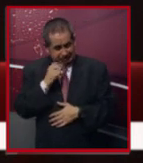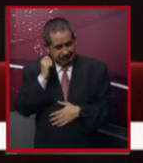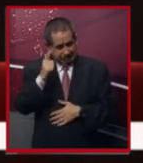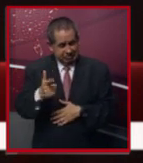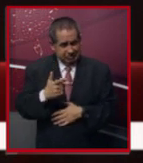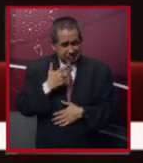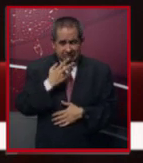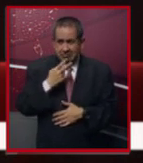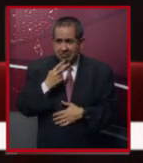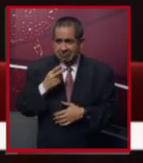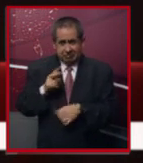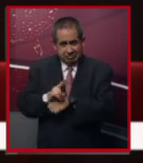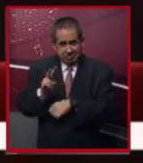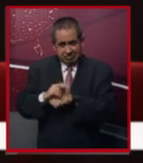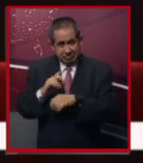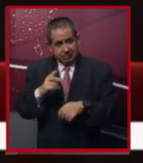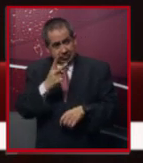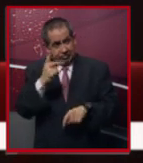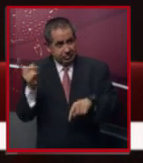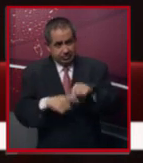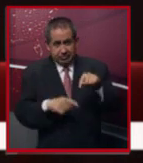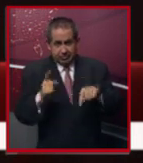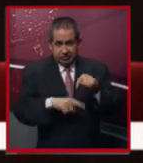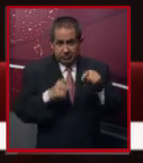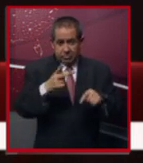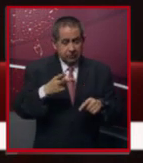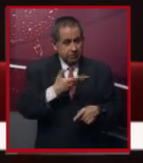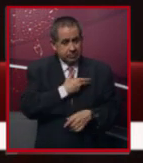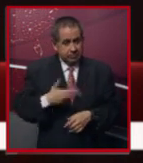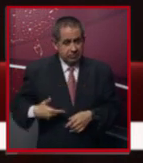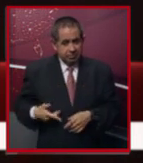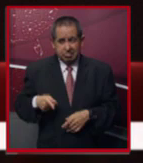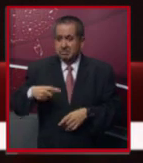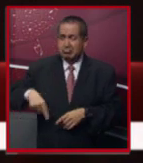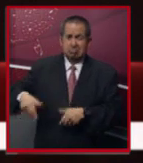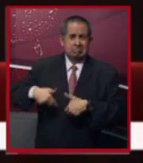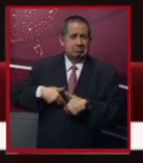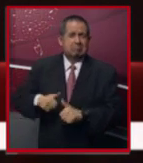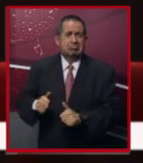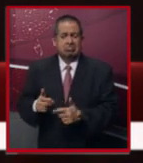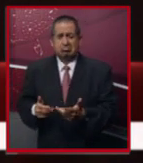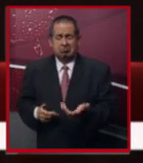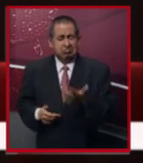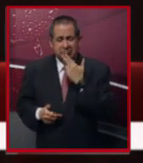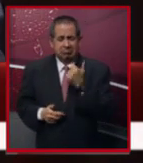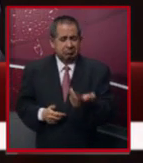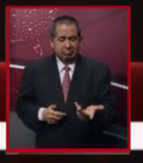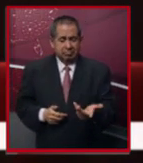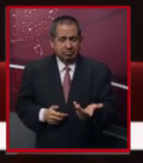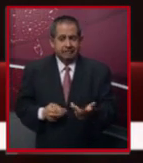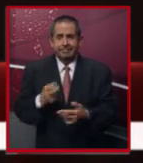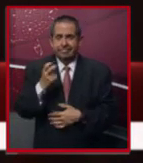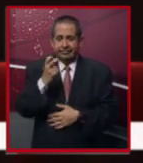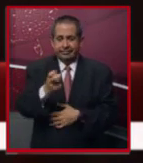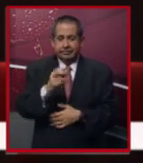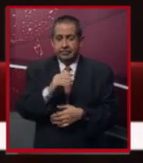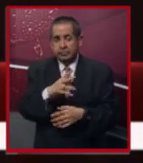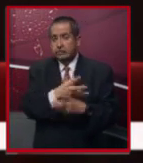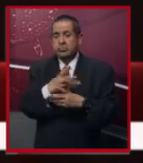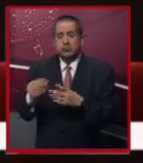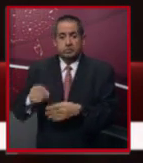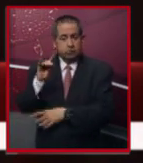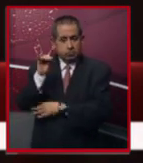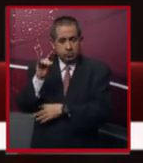pueblo para quitar a dos presidentes que los tienen muertos de hambre? No. De ahí lo incorporó